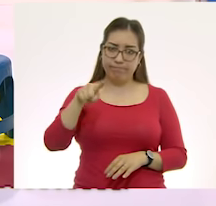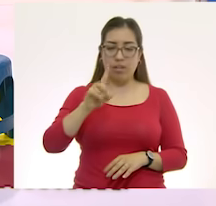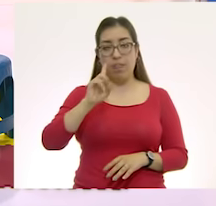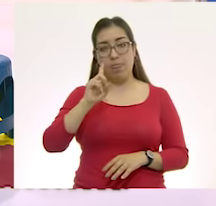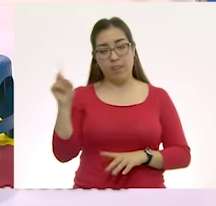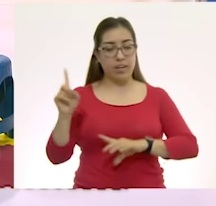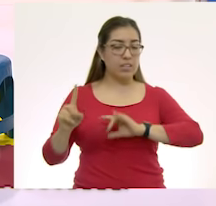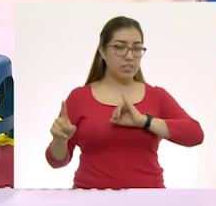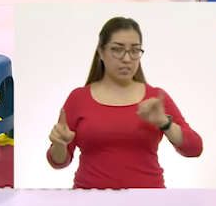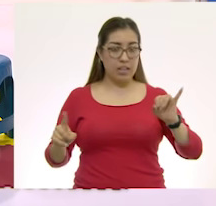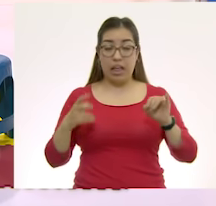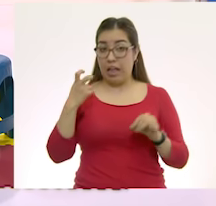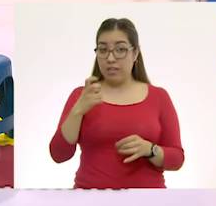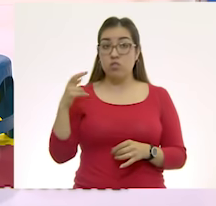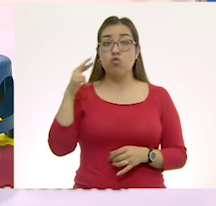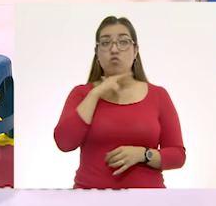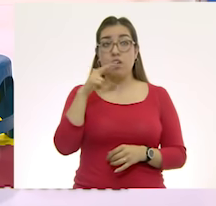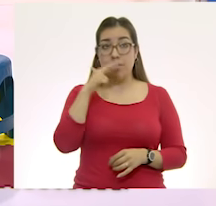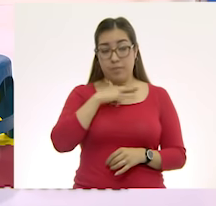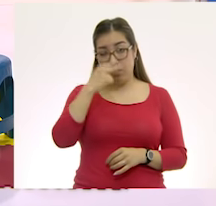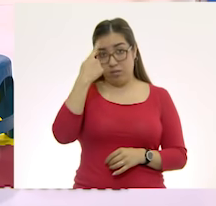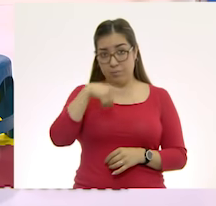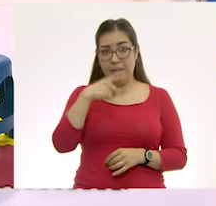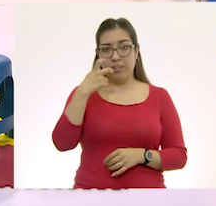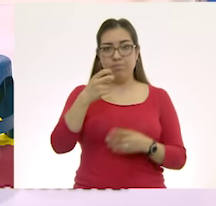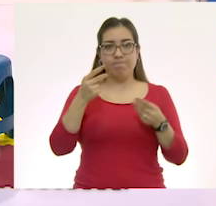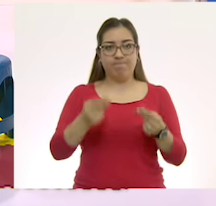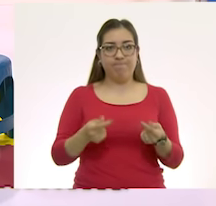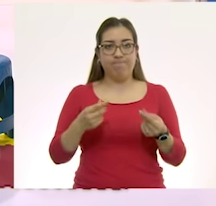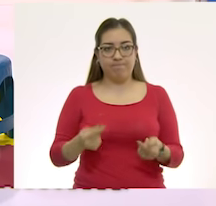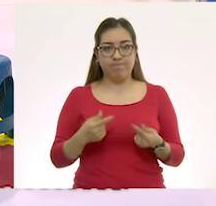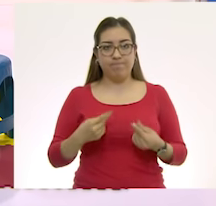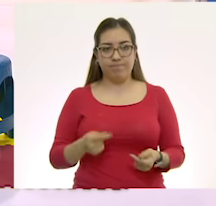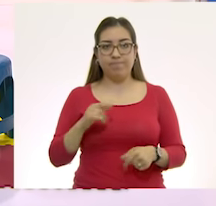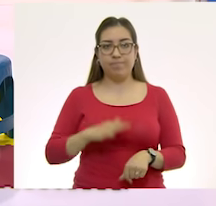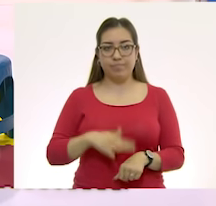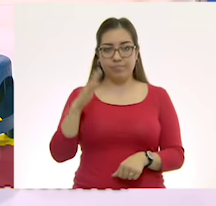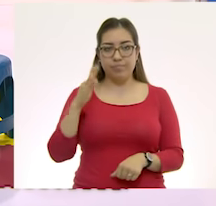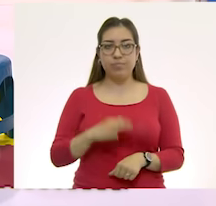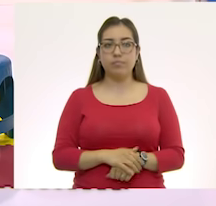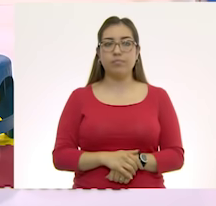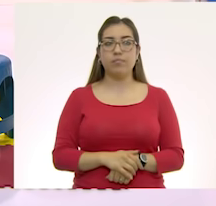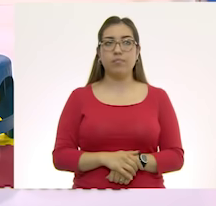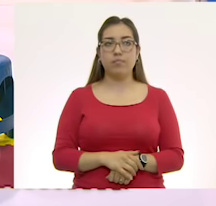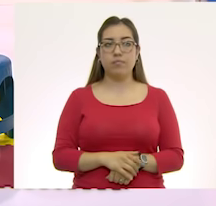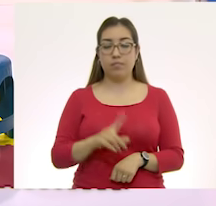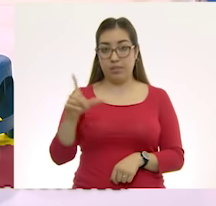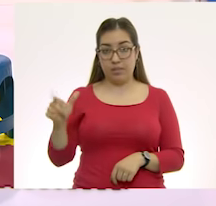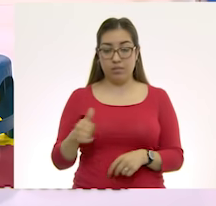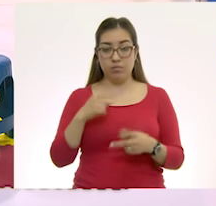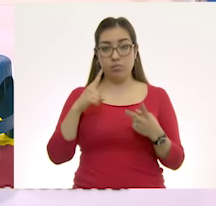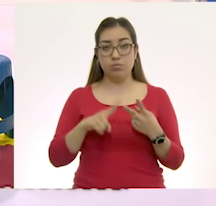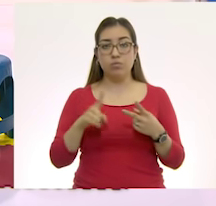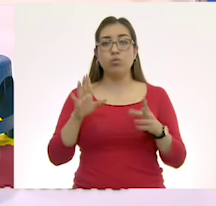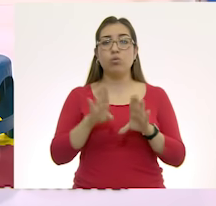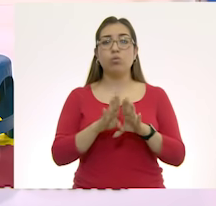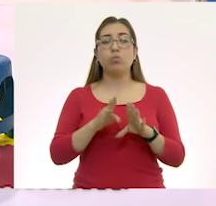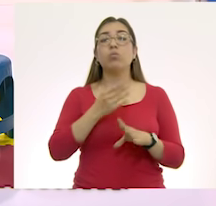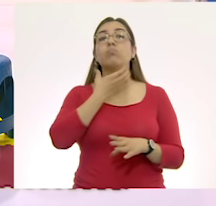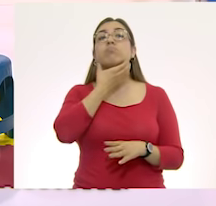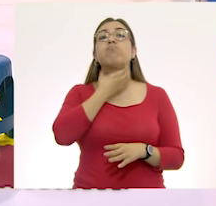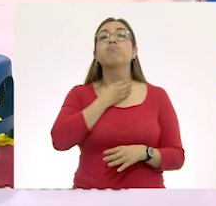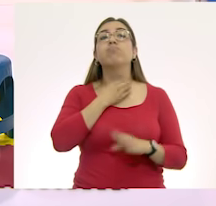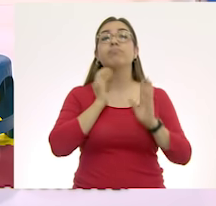izquierda. Lo vamos a hacer rápido para que todo esto sea más ágil, ¿les parece? Entonces, después vamos a hacer torsión del cuello hacia un